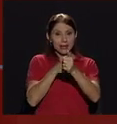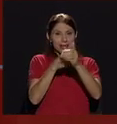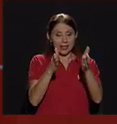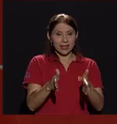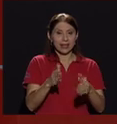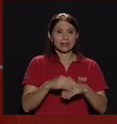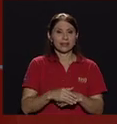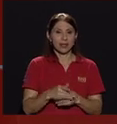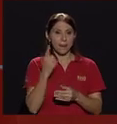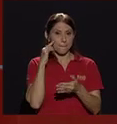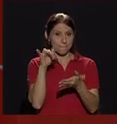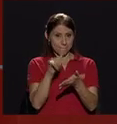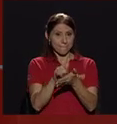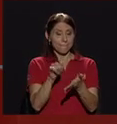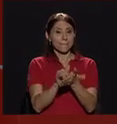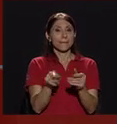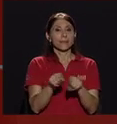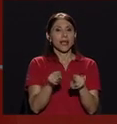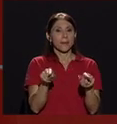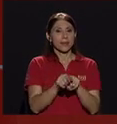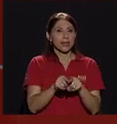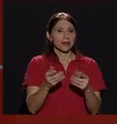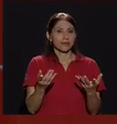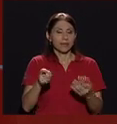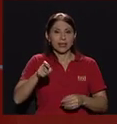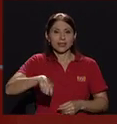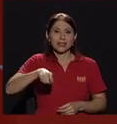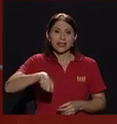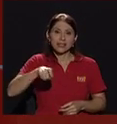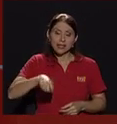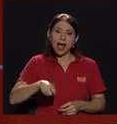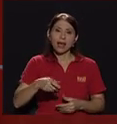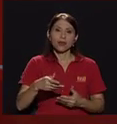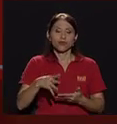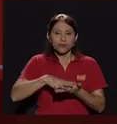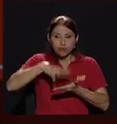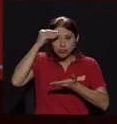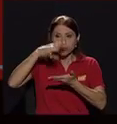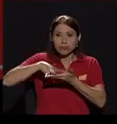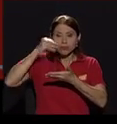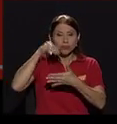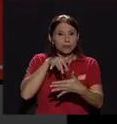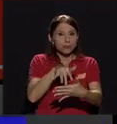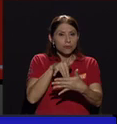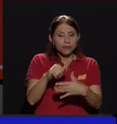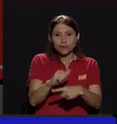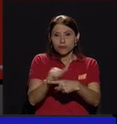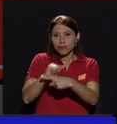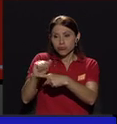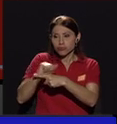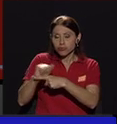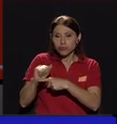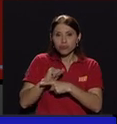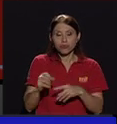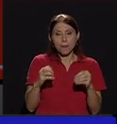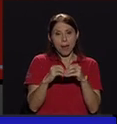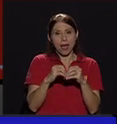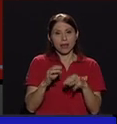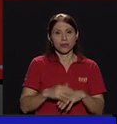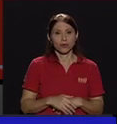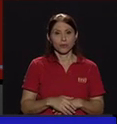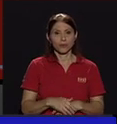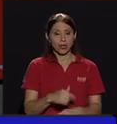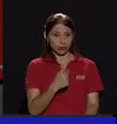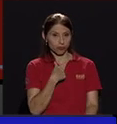ello también es necesario tener cada vez más una capacitación mejor, una capacitación